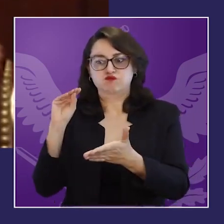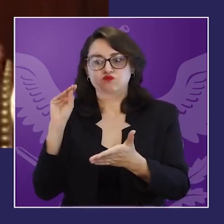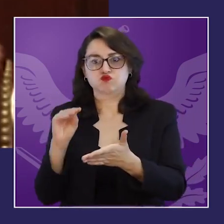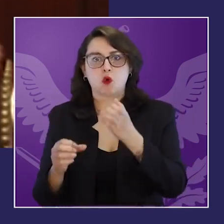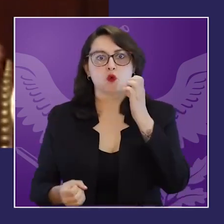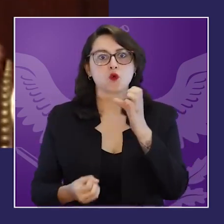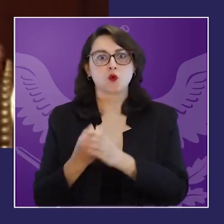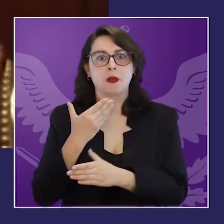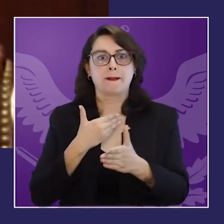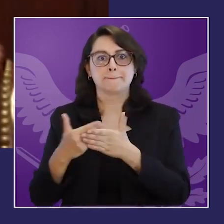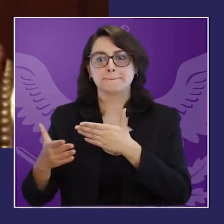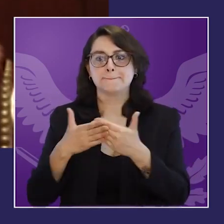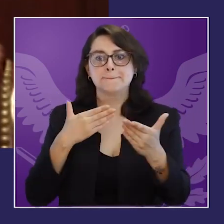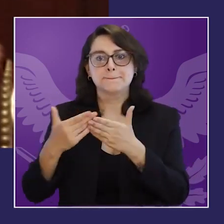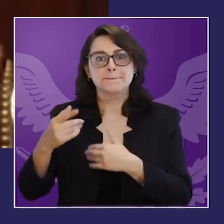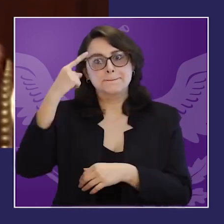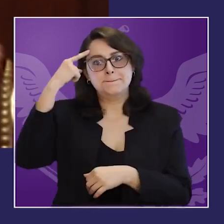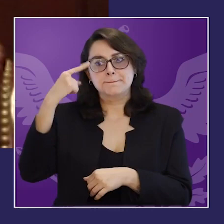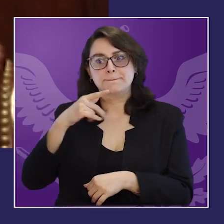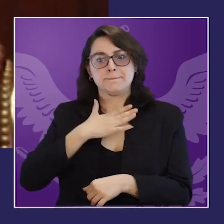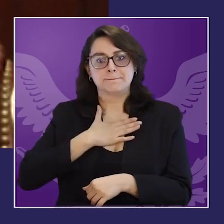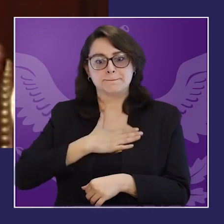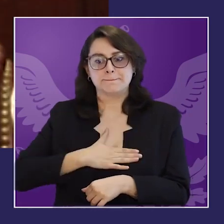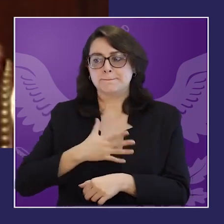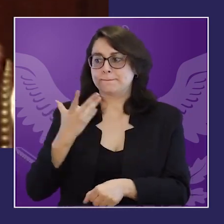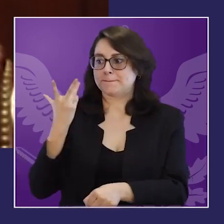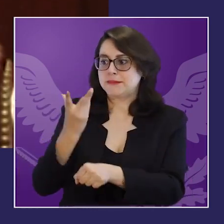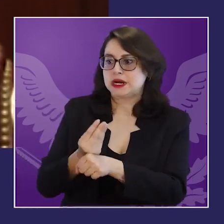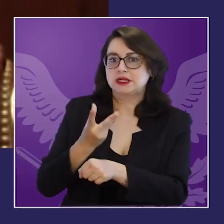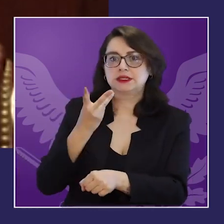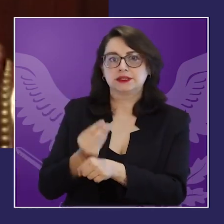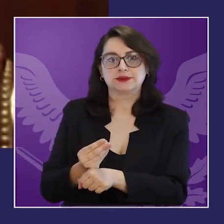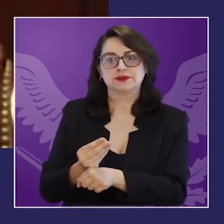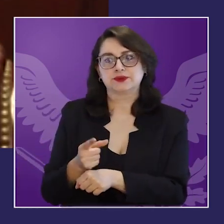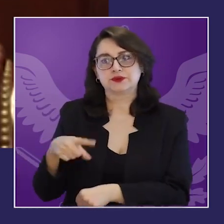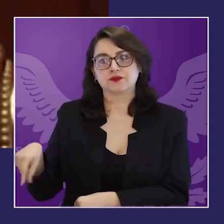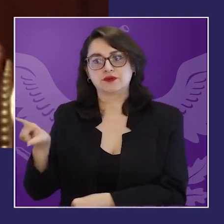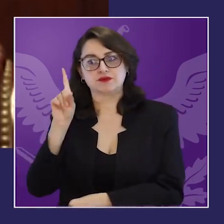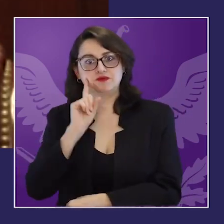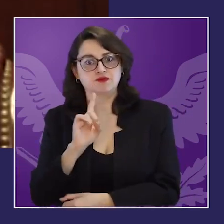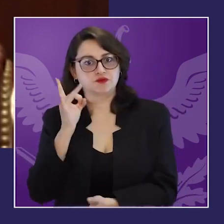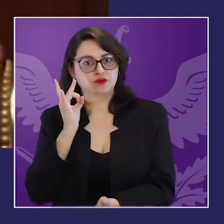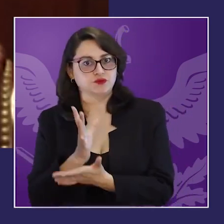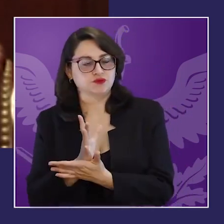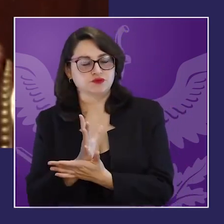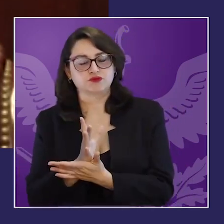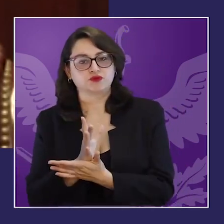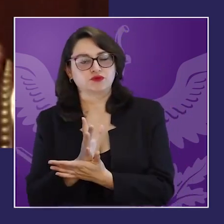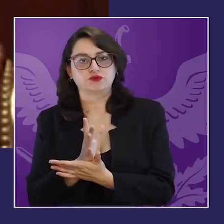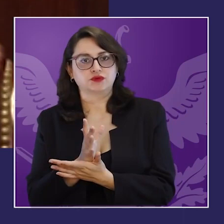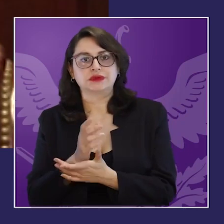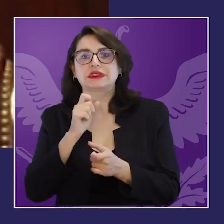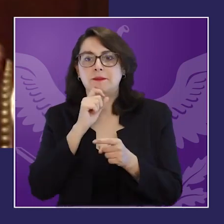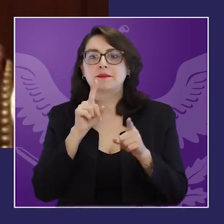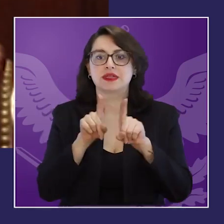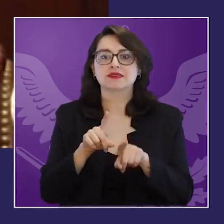la sentencia y la necesidad de seguir pensando en cosas innovadoras, y que la justicia restaurativa o transformadora no